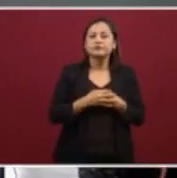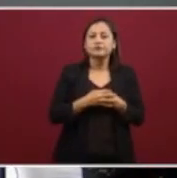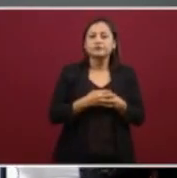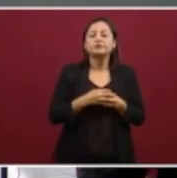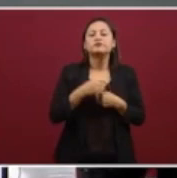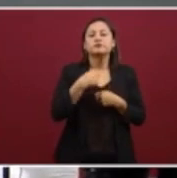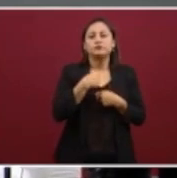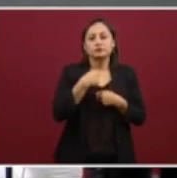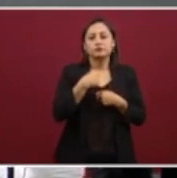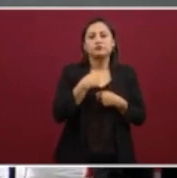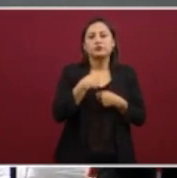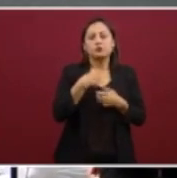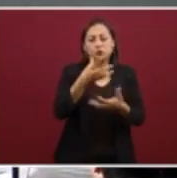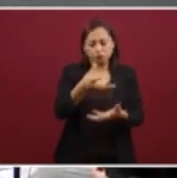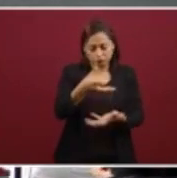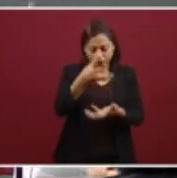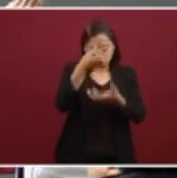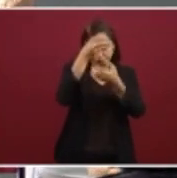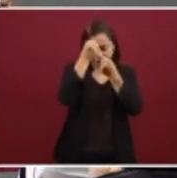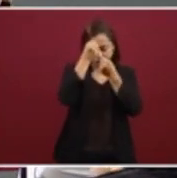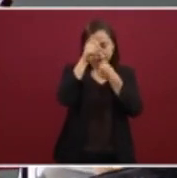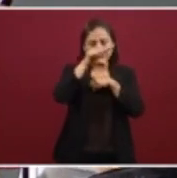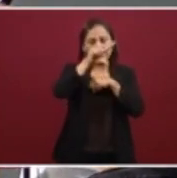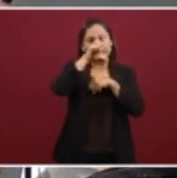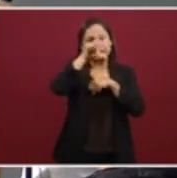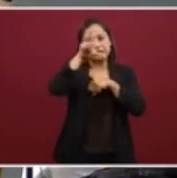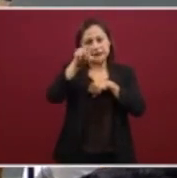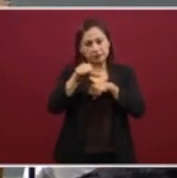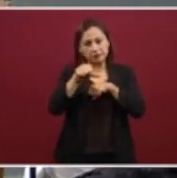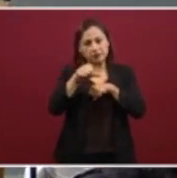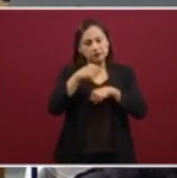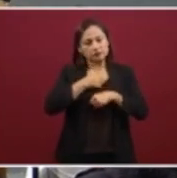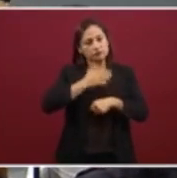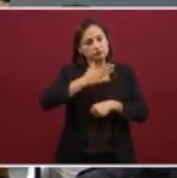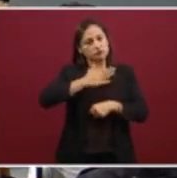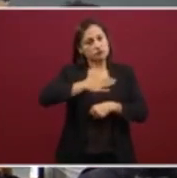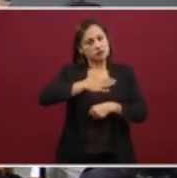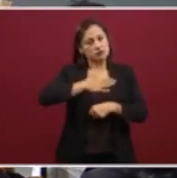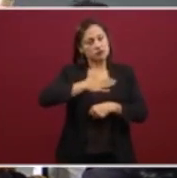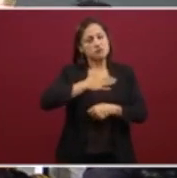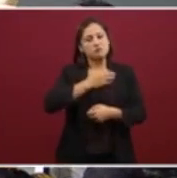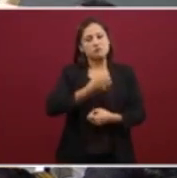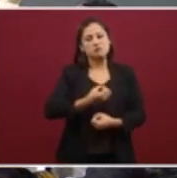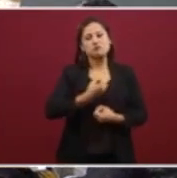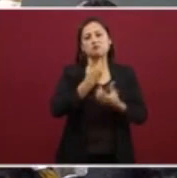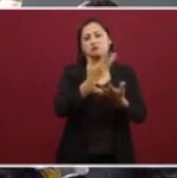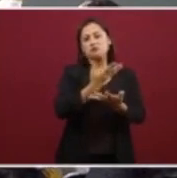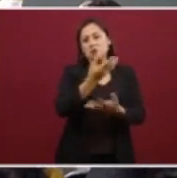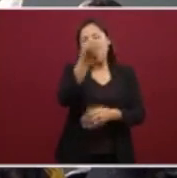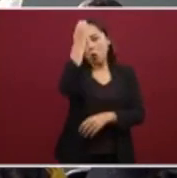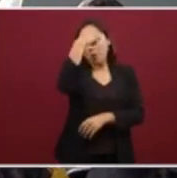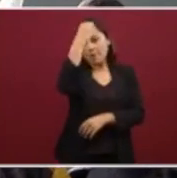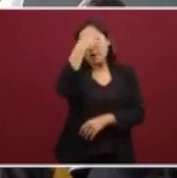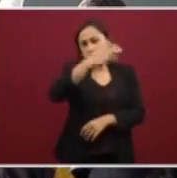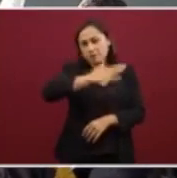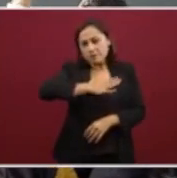fijar una postura el día de mañana a las 5 de la tarde. No quiero